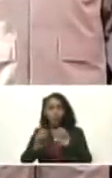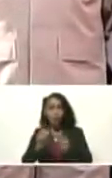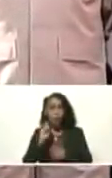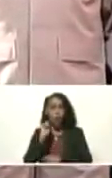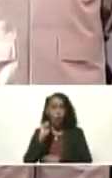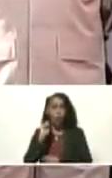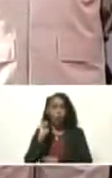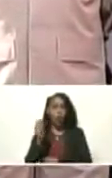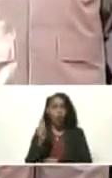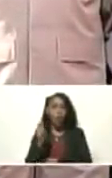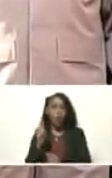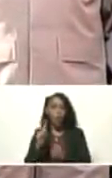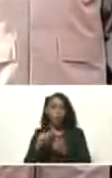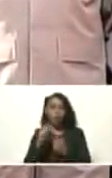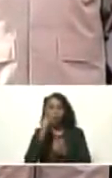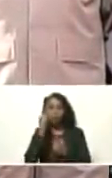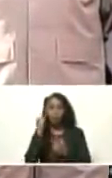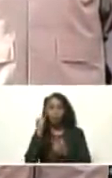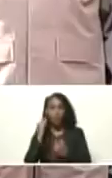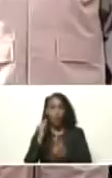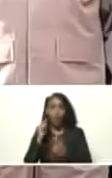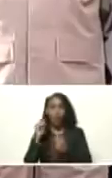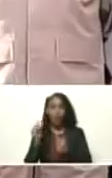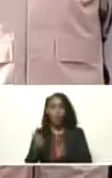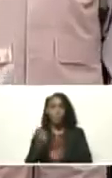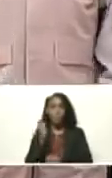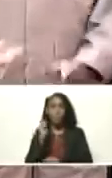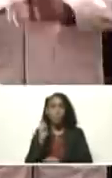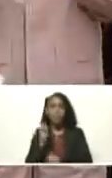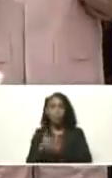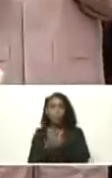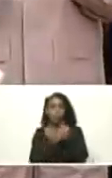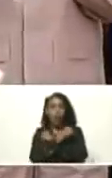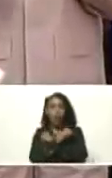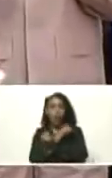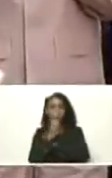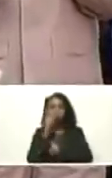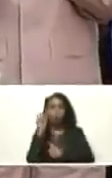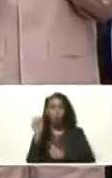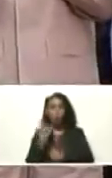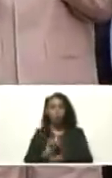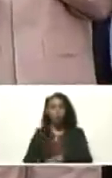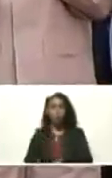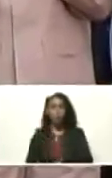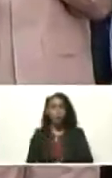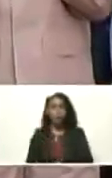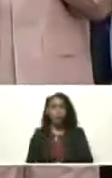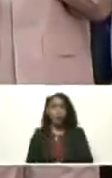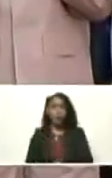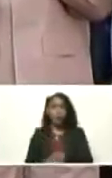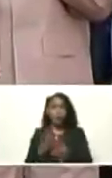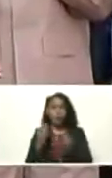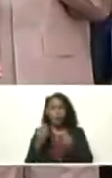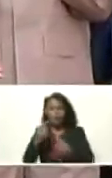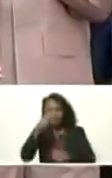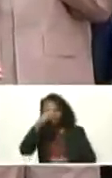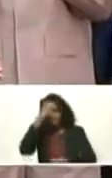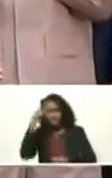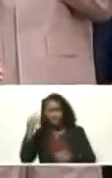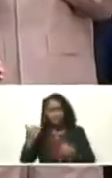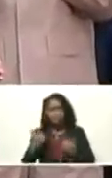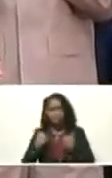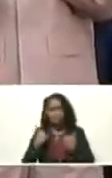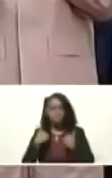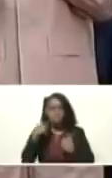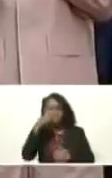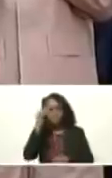jubilados, las jubiladas, los pensionados y las pensionadas que tanta roncha han pasado en estos años de